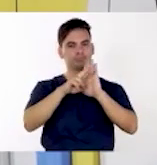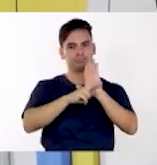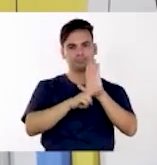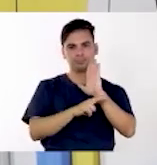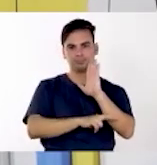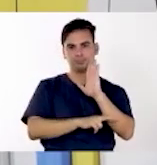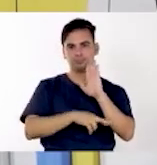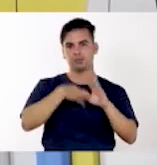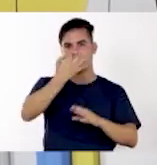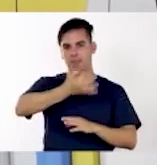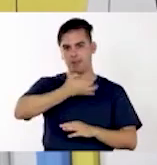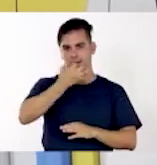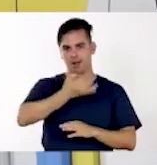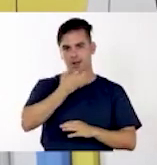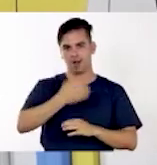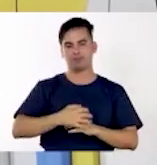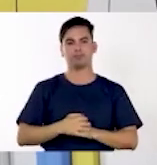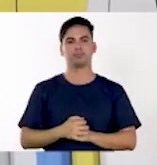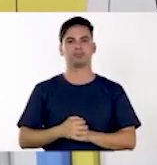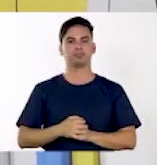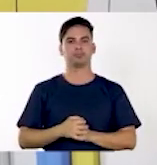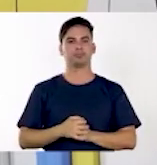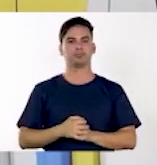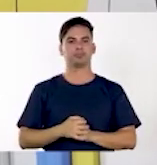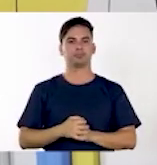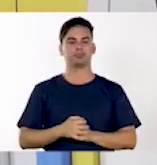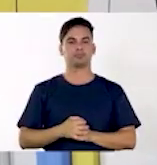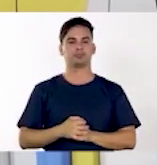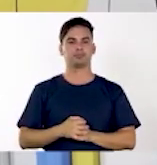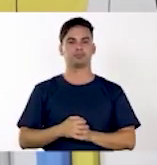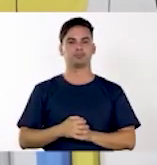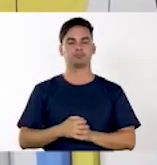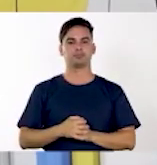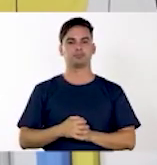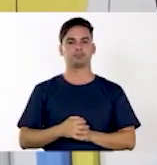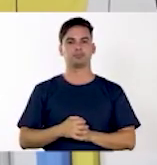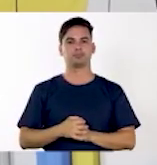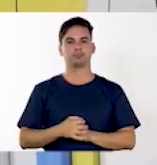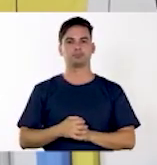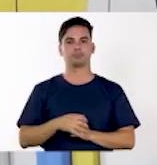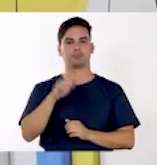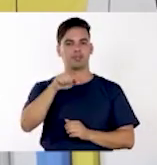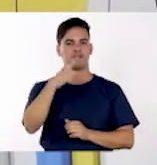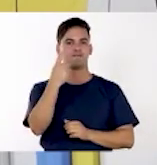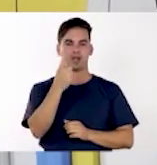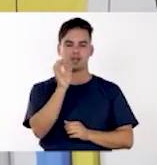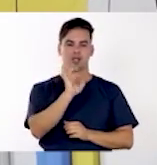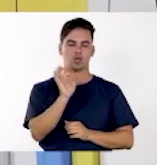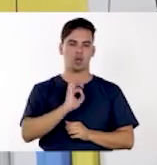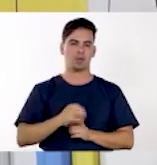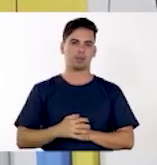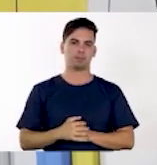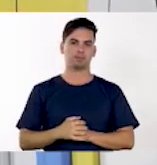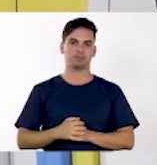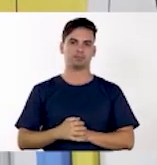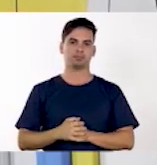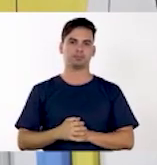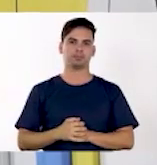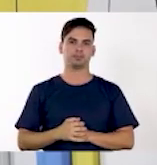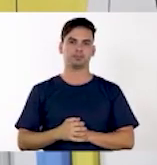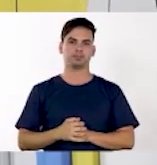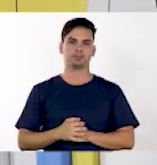esa redacción, que es el otro componente que no hemos trabajado. Entonces, no me